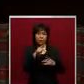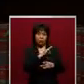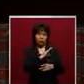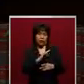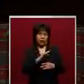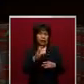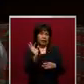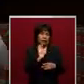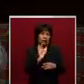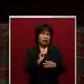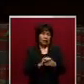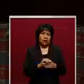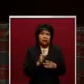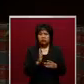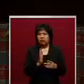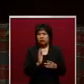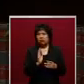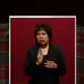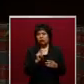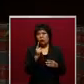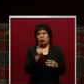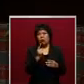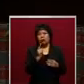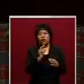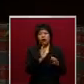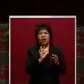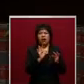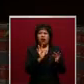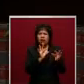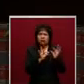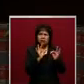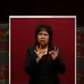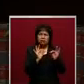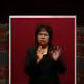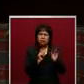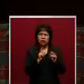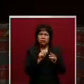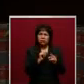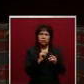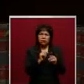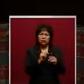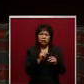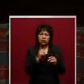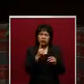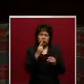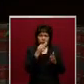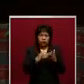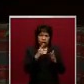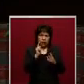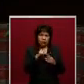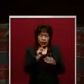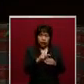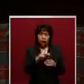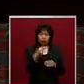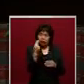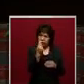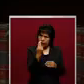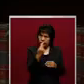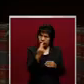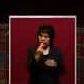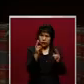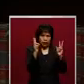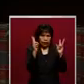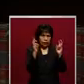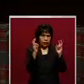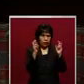que no se toque tal contenido, pero en esta circunstancia tendrían necesariamente que tocar, si el tema